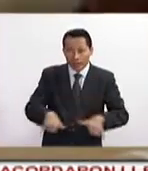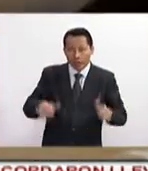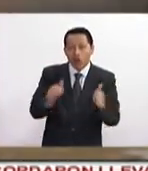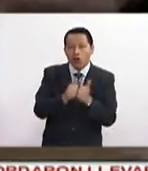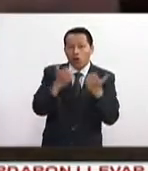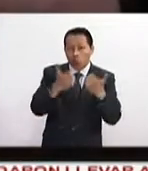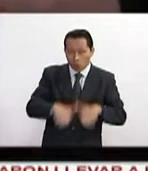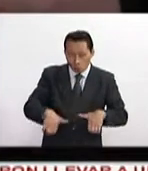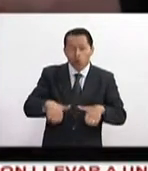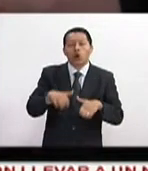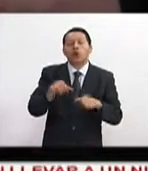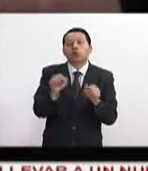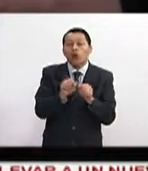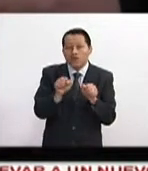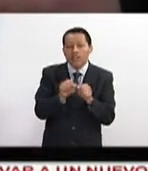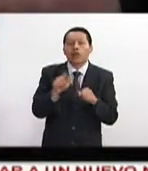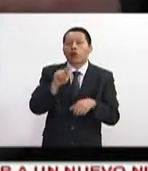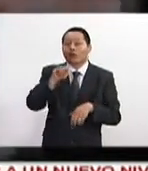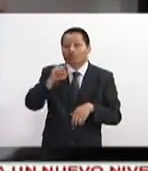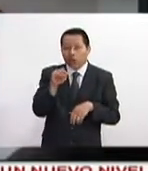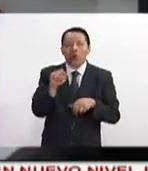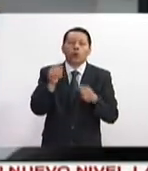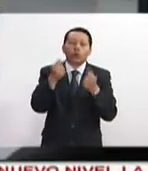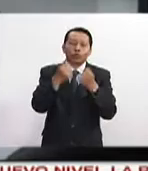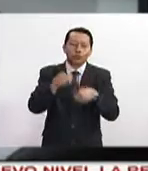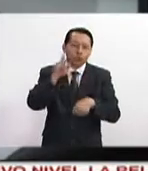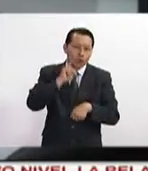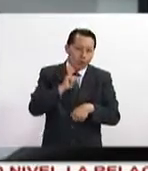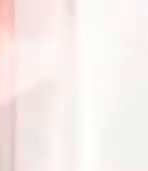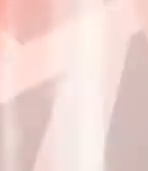concuños, sobrinos, tíos y hasta sus suegras.